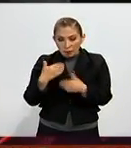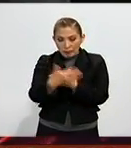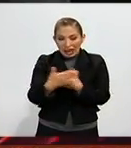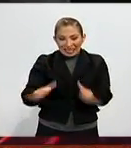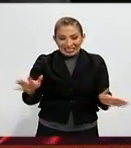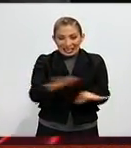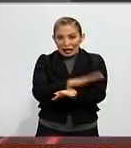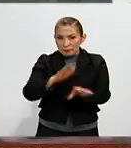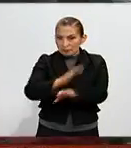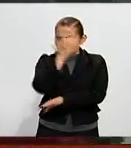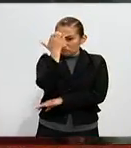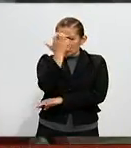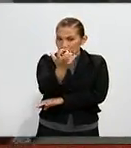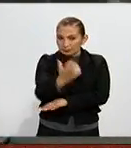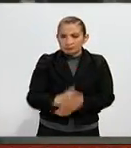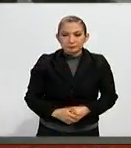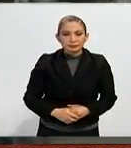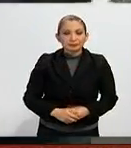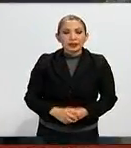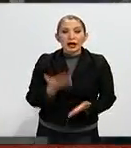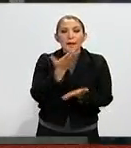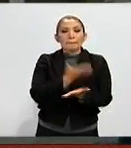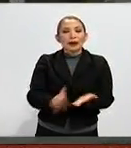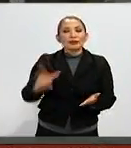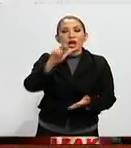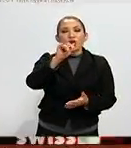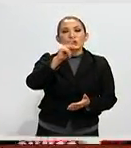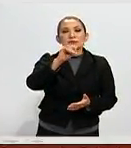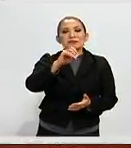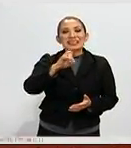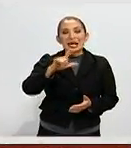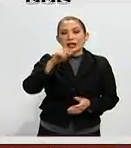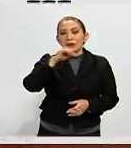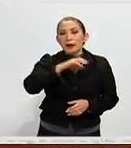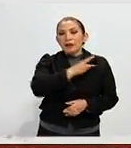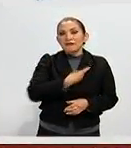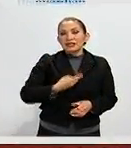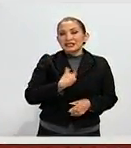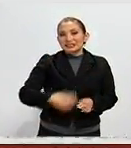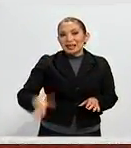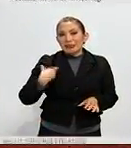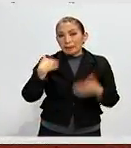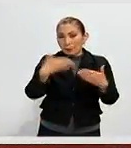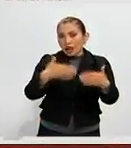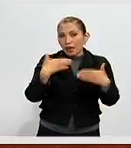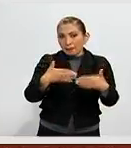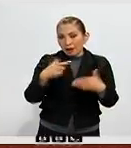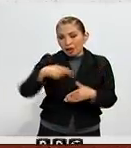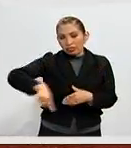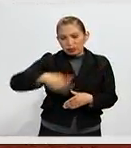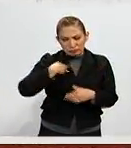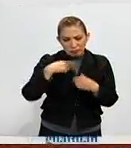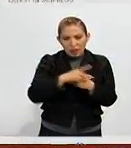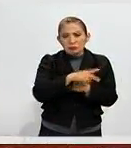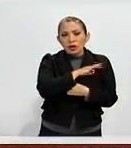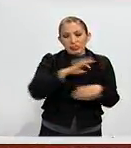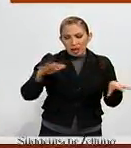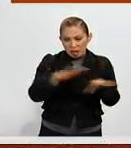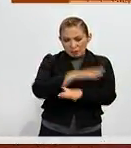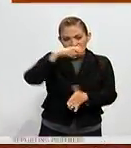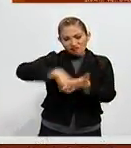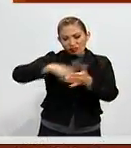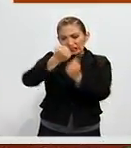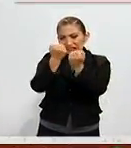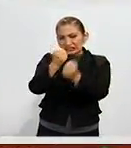de reformas serio. Por su parte, Luis Miguel Hincapié, vicecanciller de Panamá, manifestó que el país puede analizar nuevas reformas en